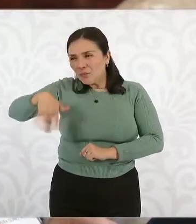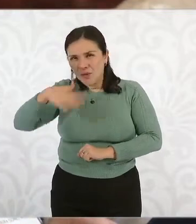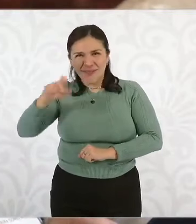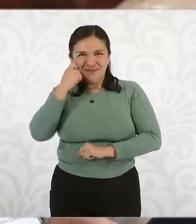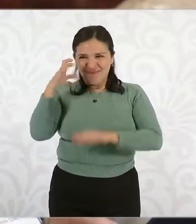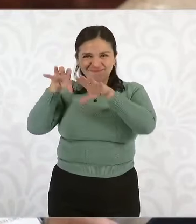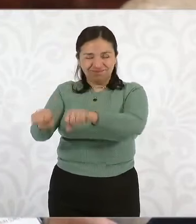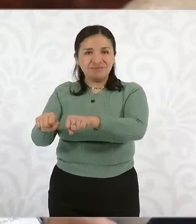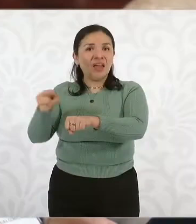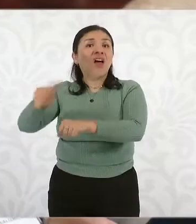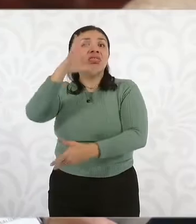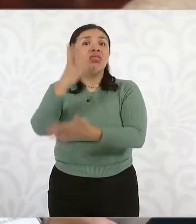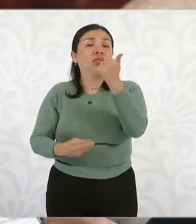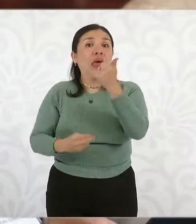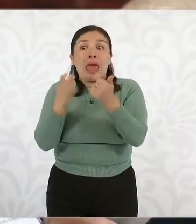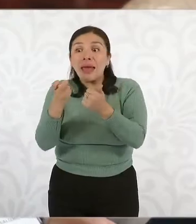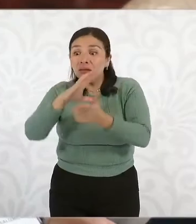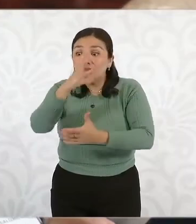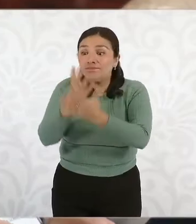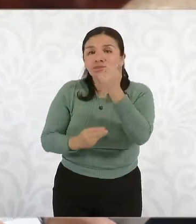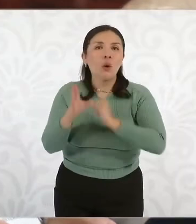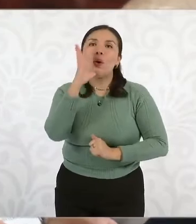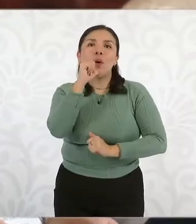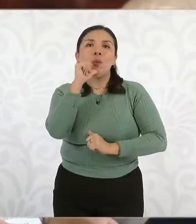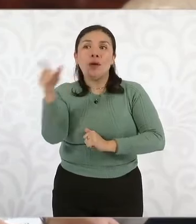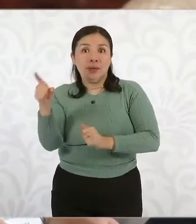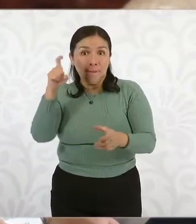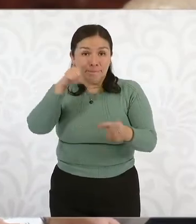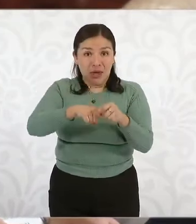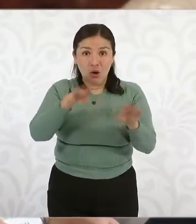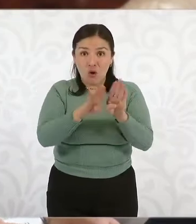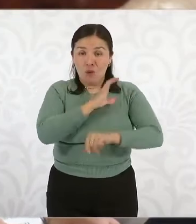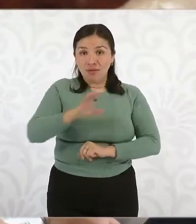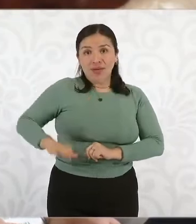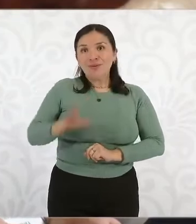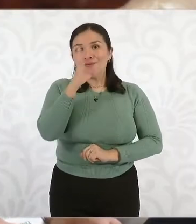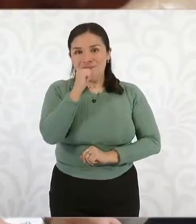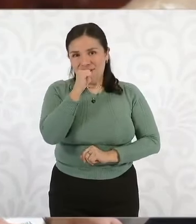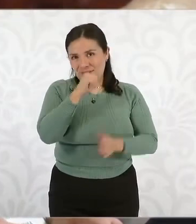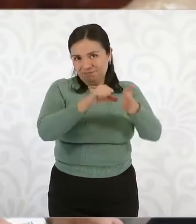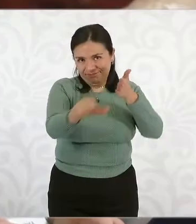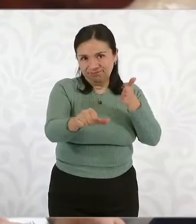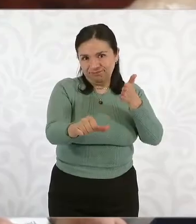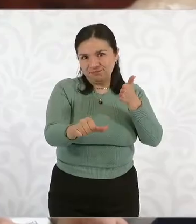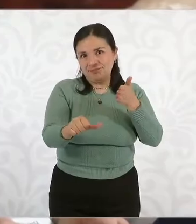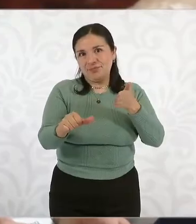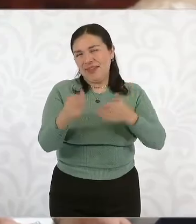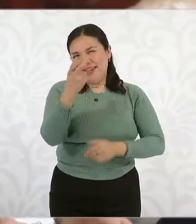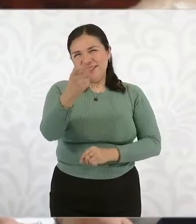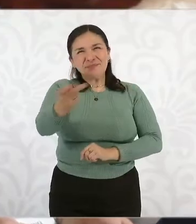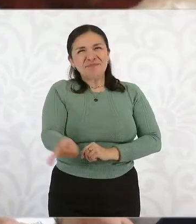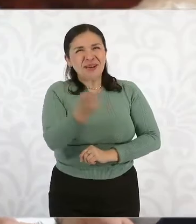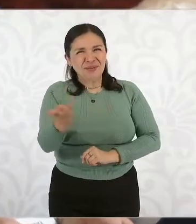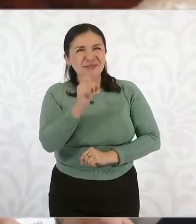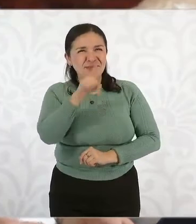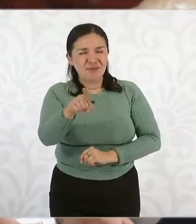la condición de prófugo de la justicia no pudo ser registrado. Solo, digamos, porque se preguntaba, ¿no?, sobre este